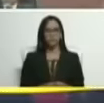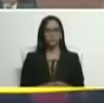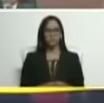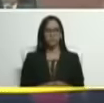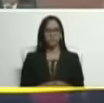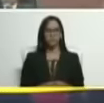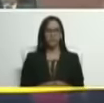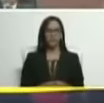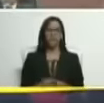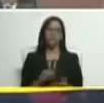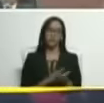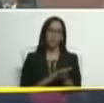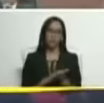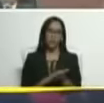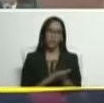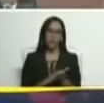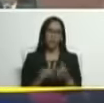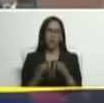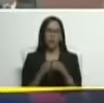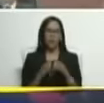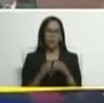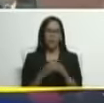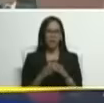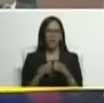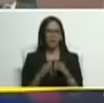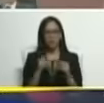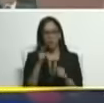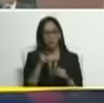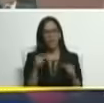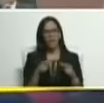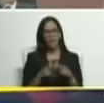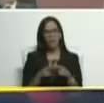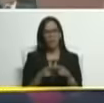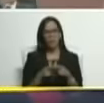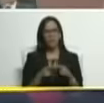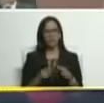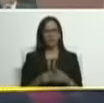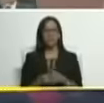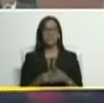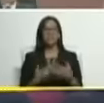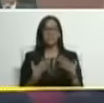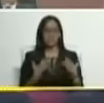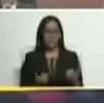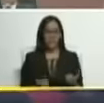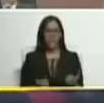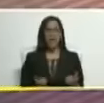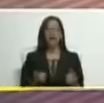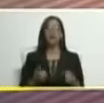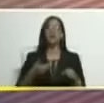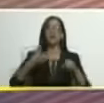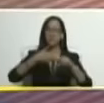Así como se recuperó, compañero Tellechea y todo tu equipo, recuperaron Pequibem,